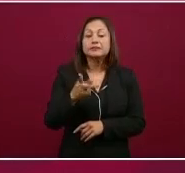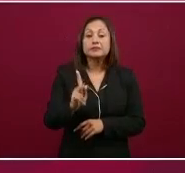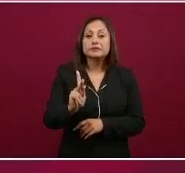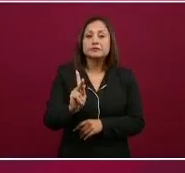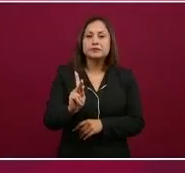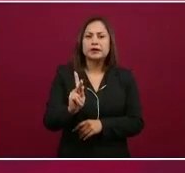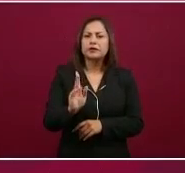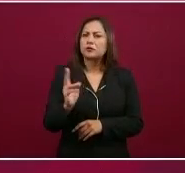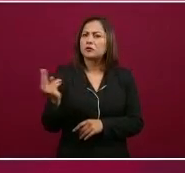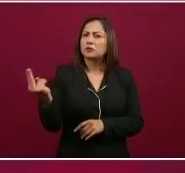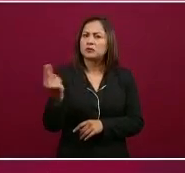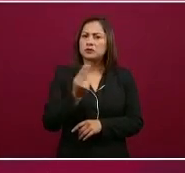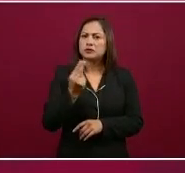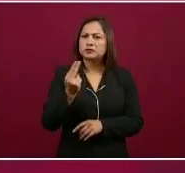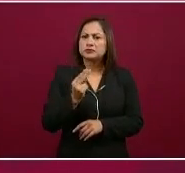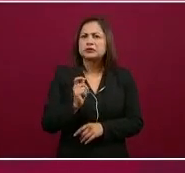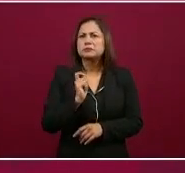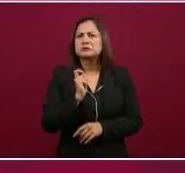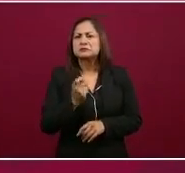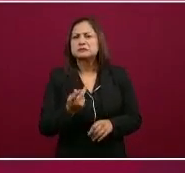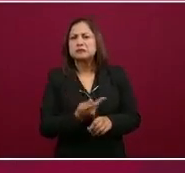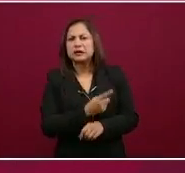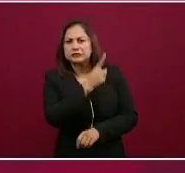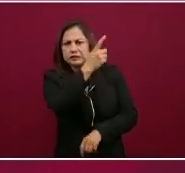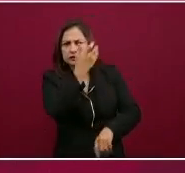pasando en Estados Unidos,